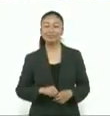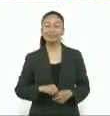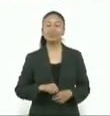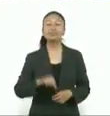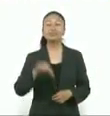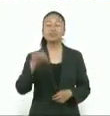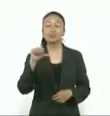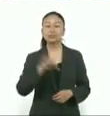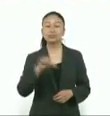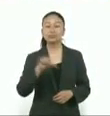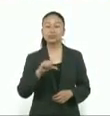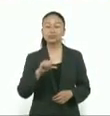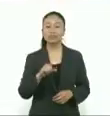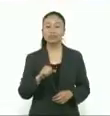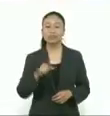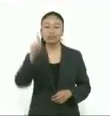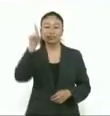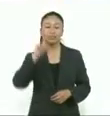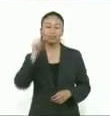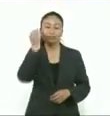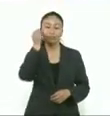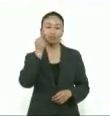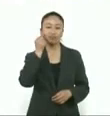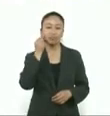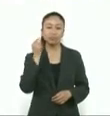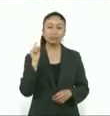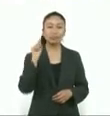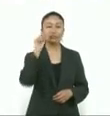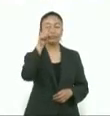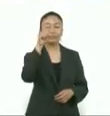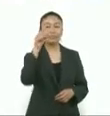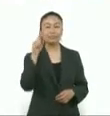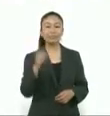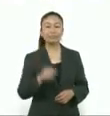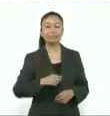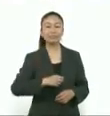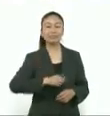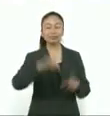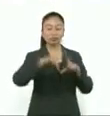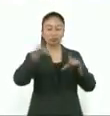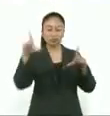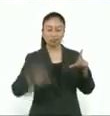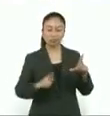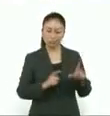las mujeres de Guerrero, de allá donde la patria es primero,